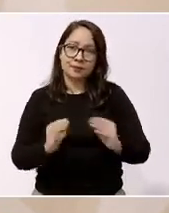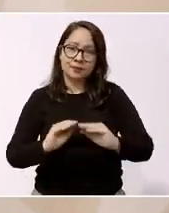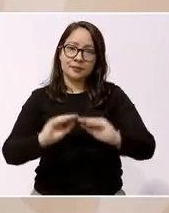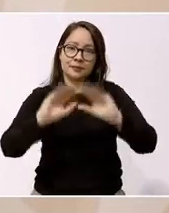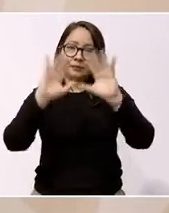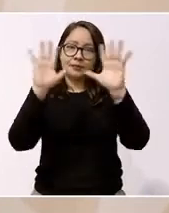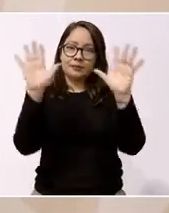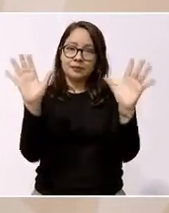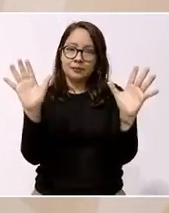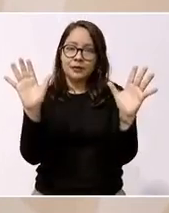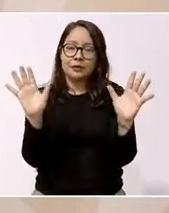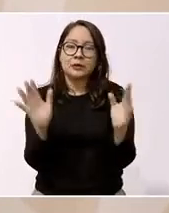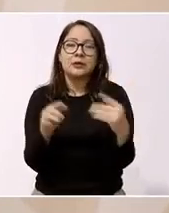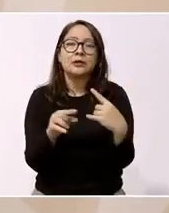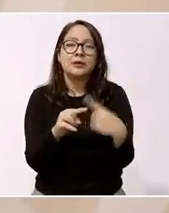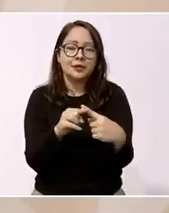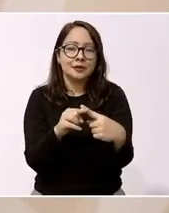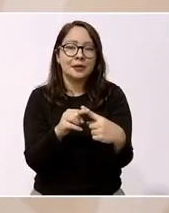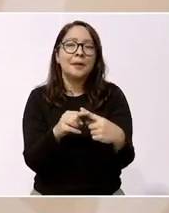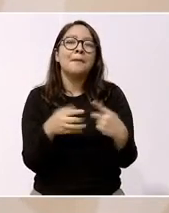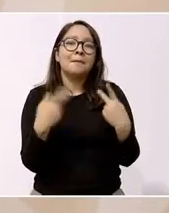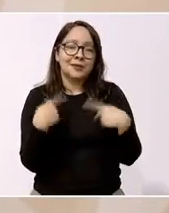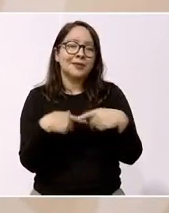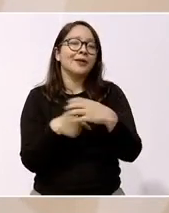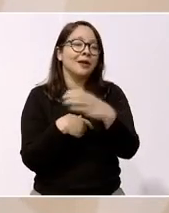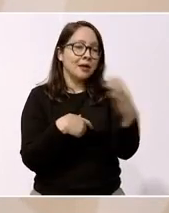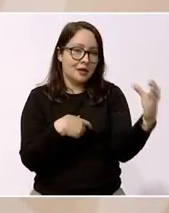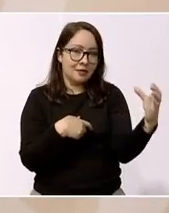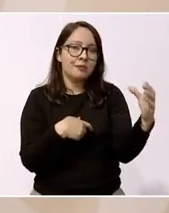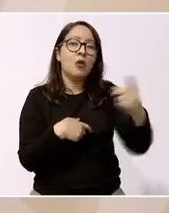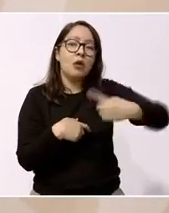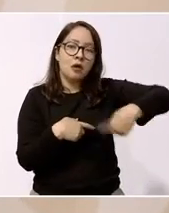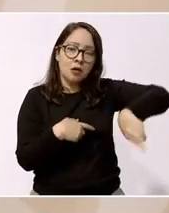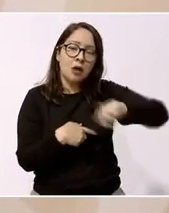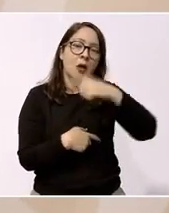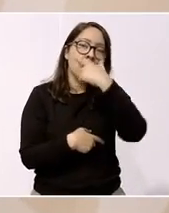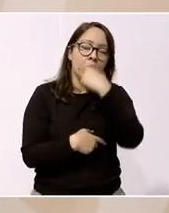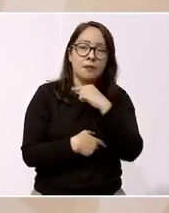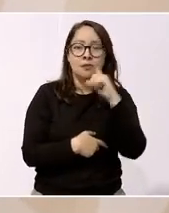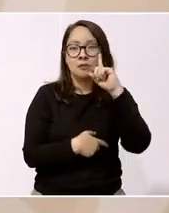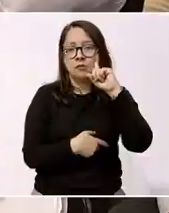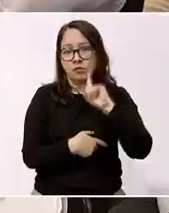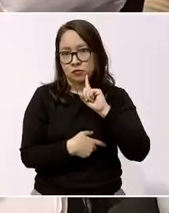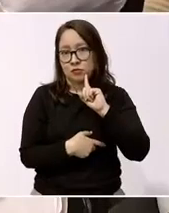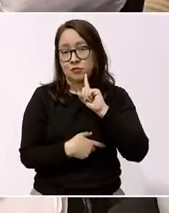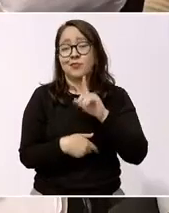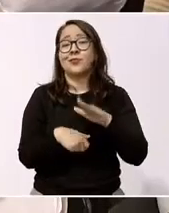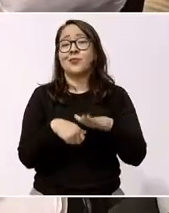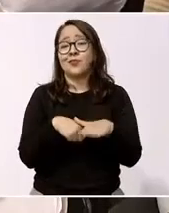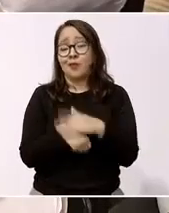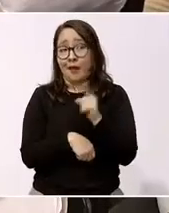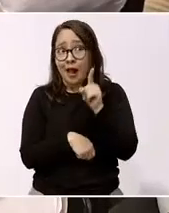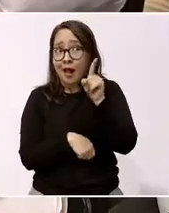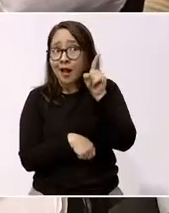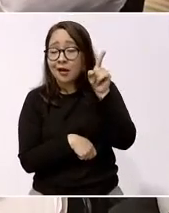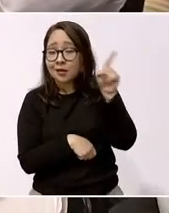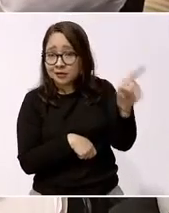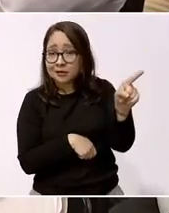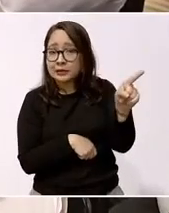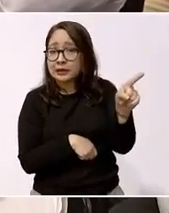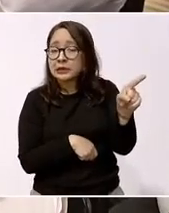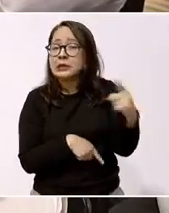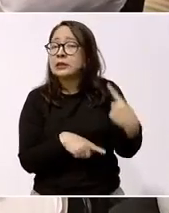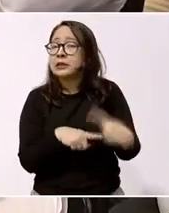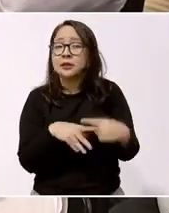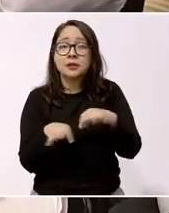que con los campesinos, mujeres y hombres, porque en el campo